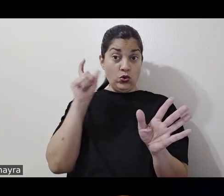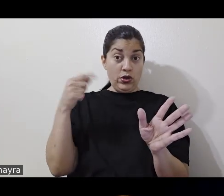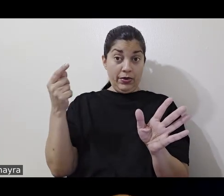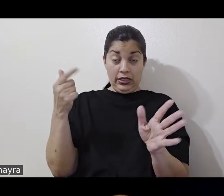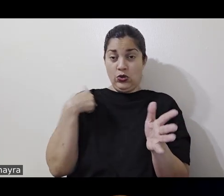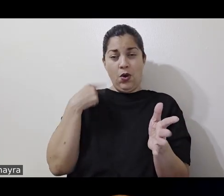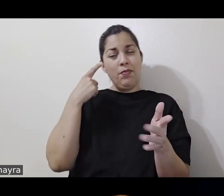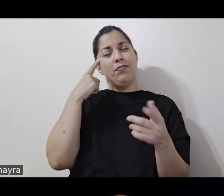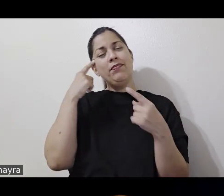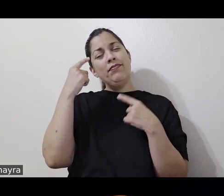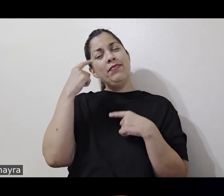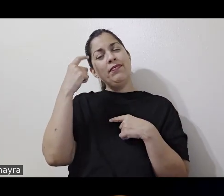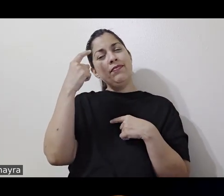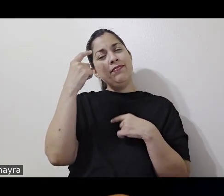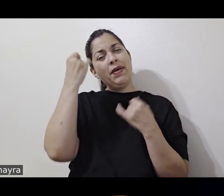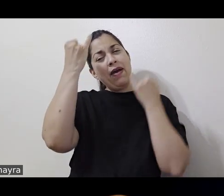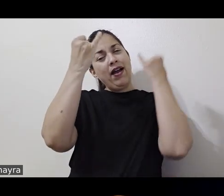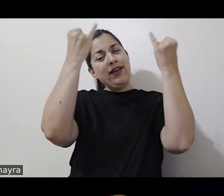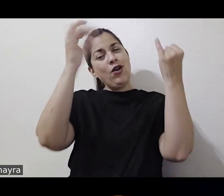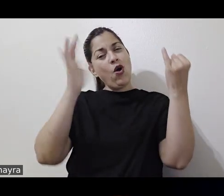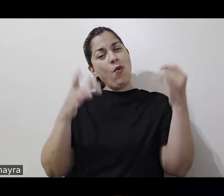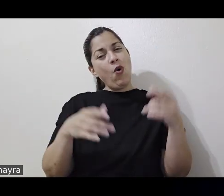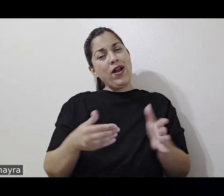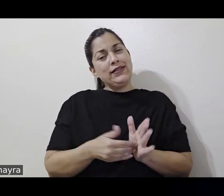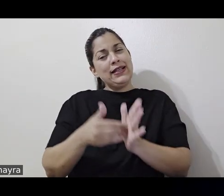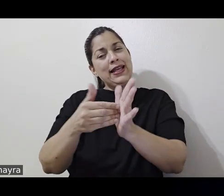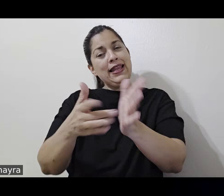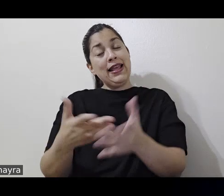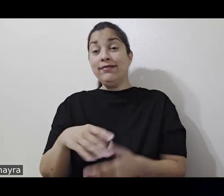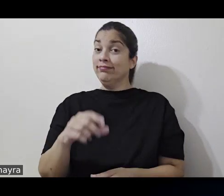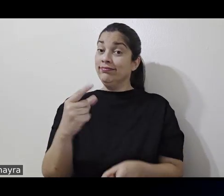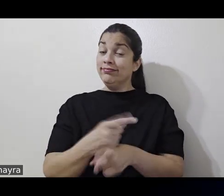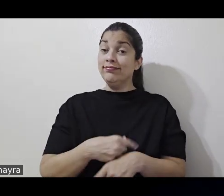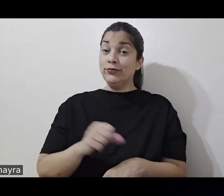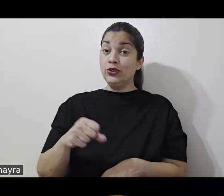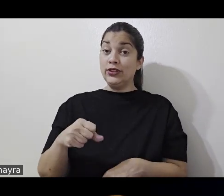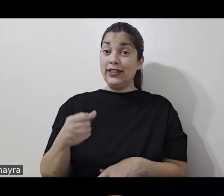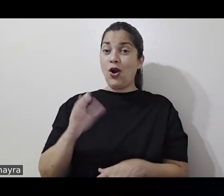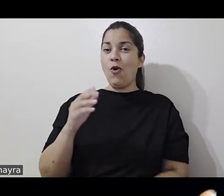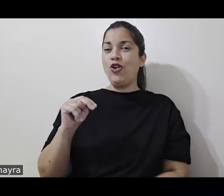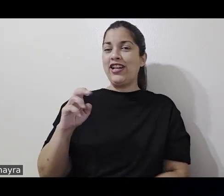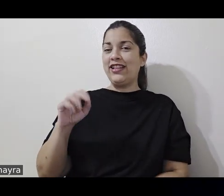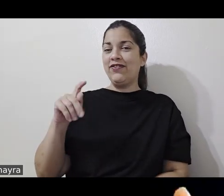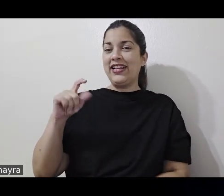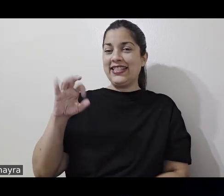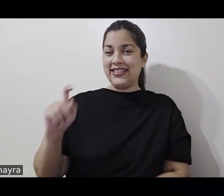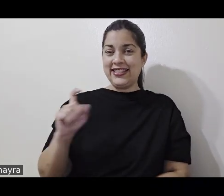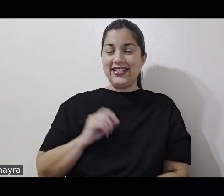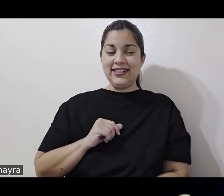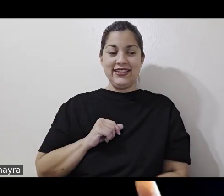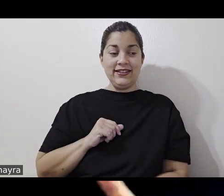una serie. Sí, exacto, una serie de Netflix. Sí, porque como